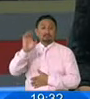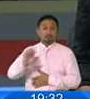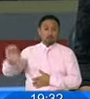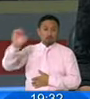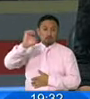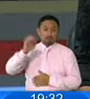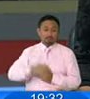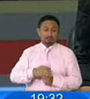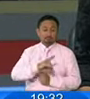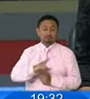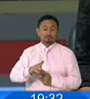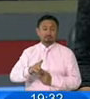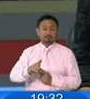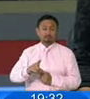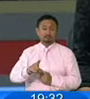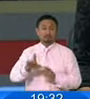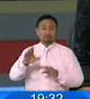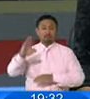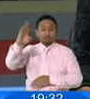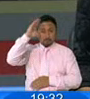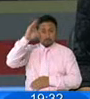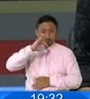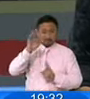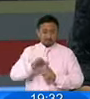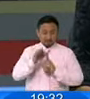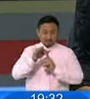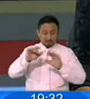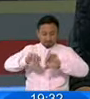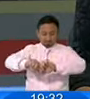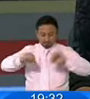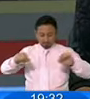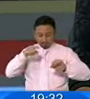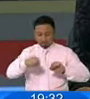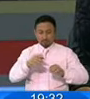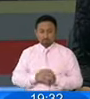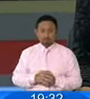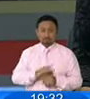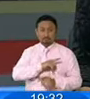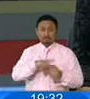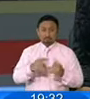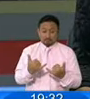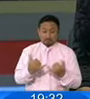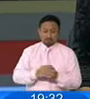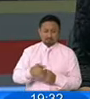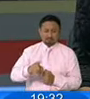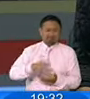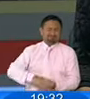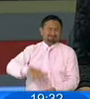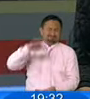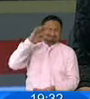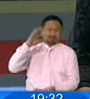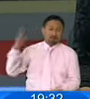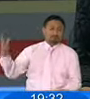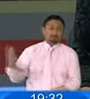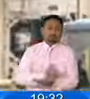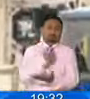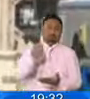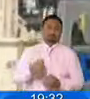fue descubierto por unidades especializadas de la policía. Hasta el momento es el mayor cargamento de droga incautado.